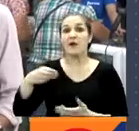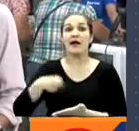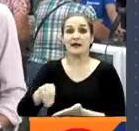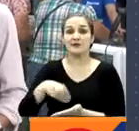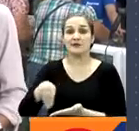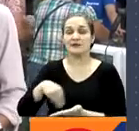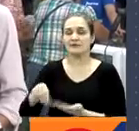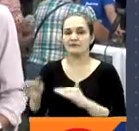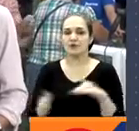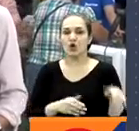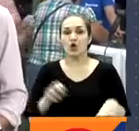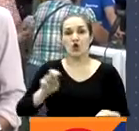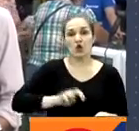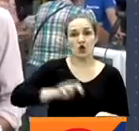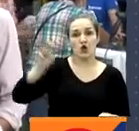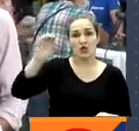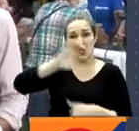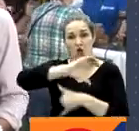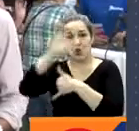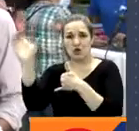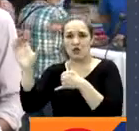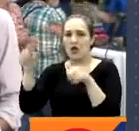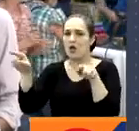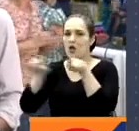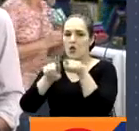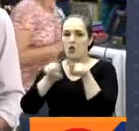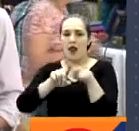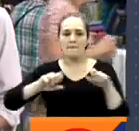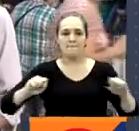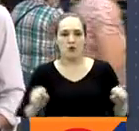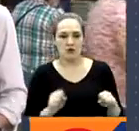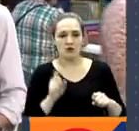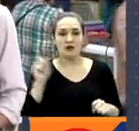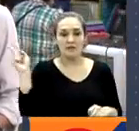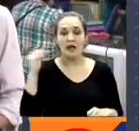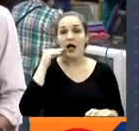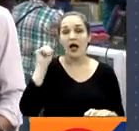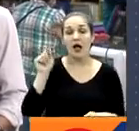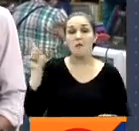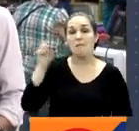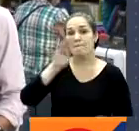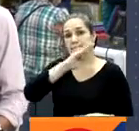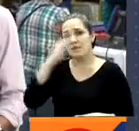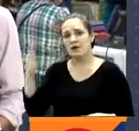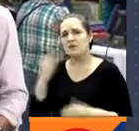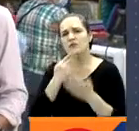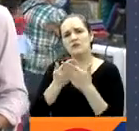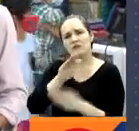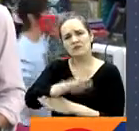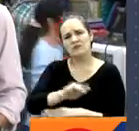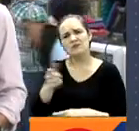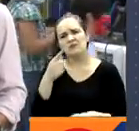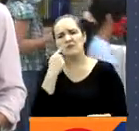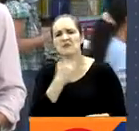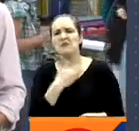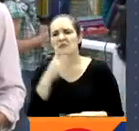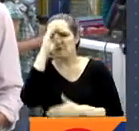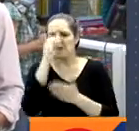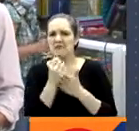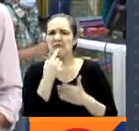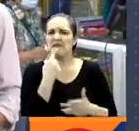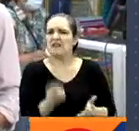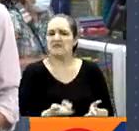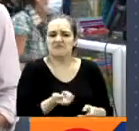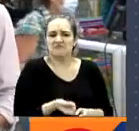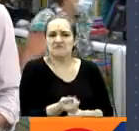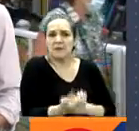Costa Norte, los precios son muy parecidos a los de Bogotá. María José Martínez, buenas tardes. ¿Qué dicen los padres de familia a pocos días de